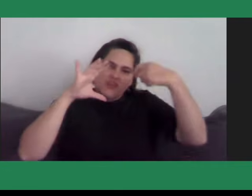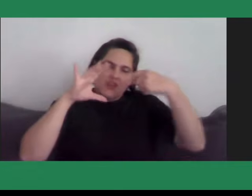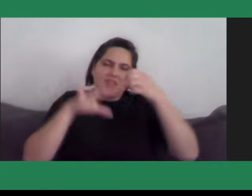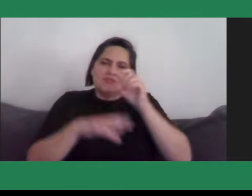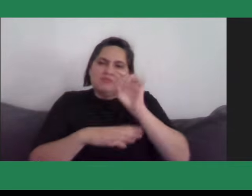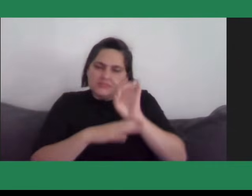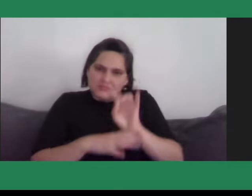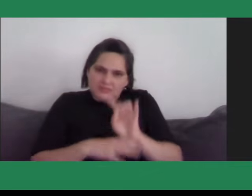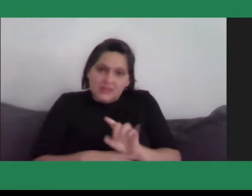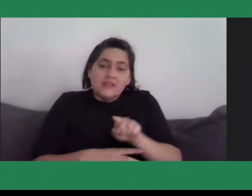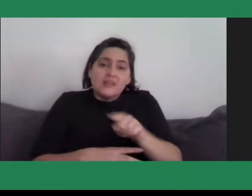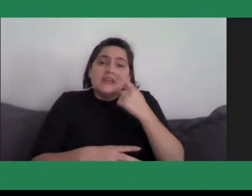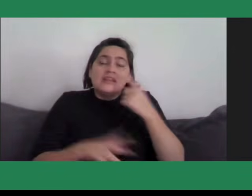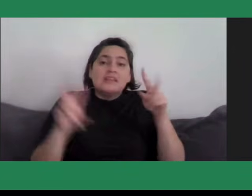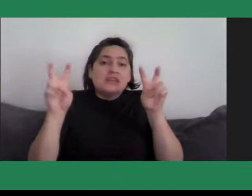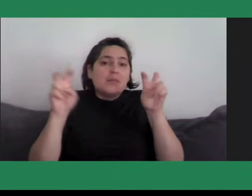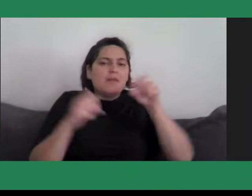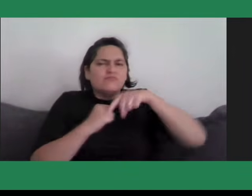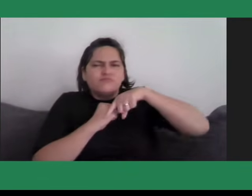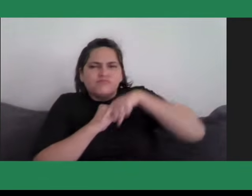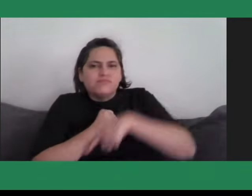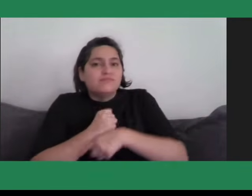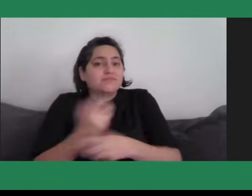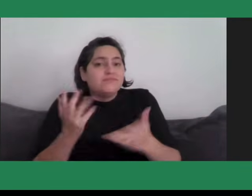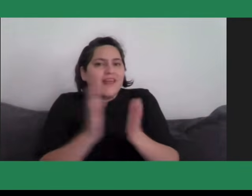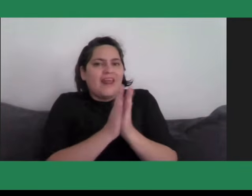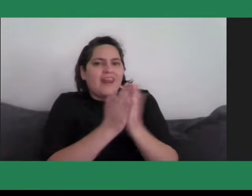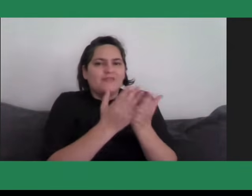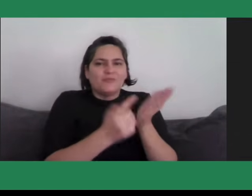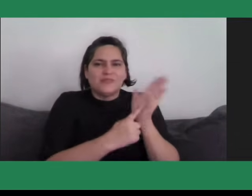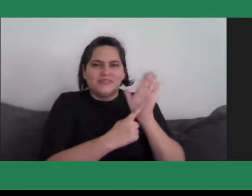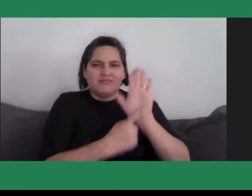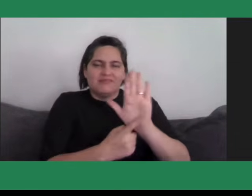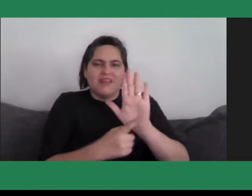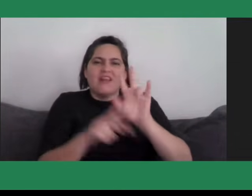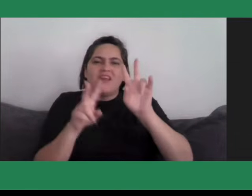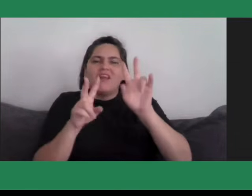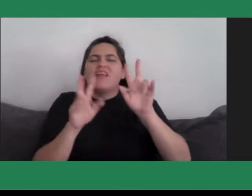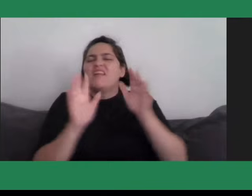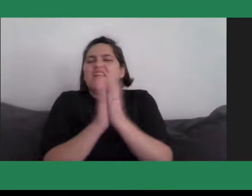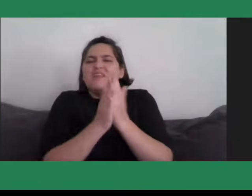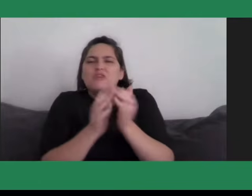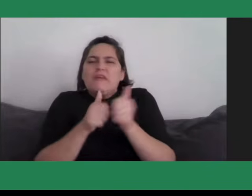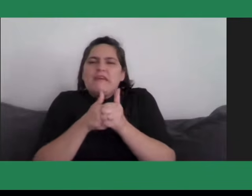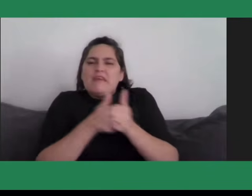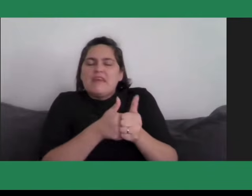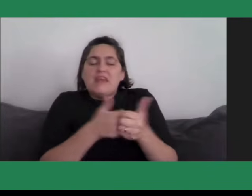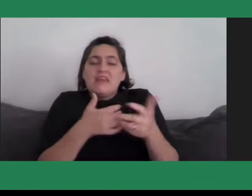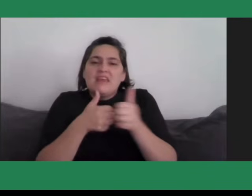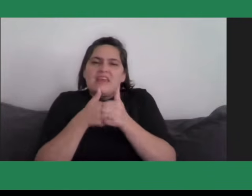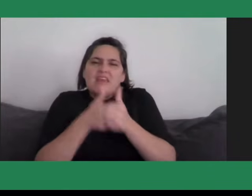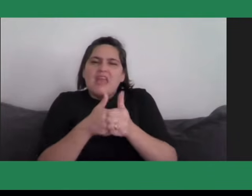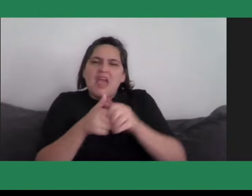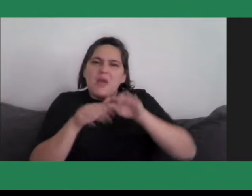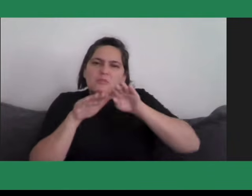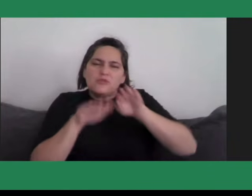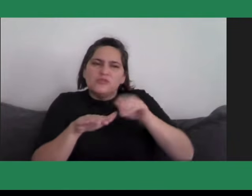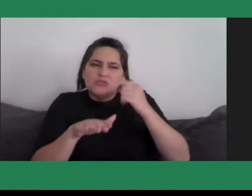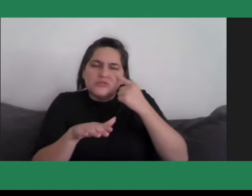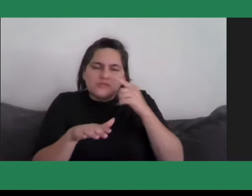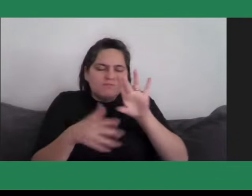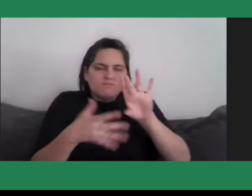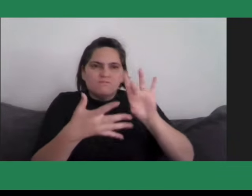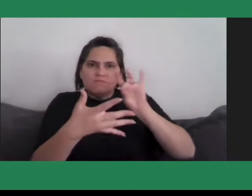contenidos de un libro que estamos presentando, ¿cierto? Es un libro guía que se llama Guía de Diagnóstico y Apoyos Tempranos en el Espectro